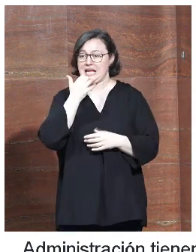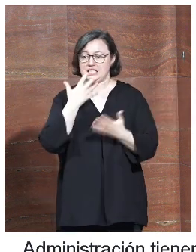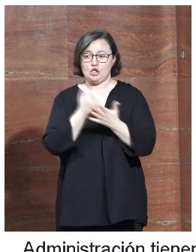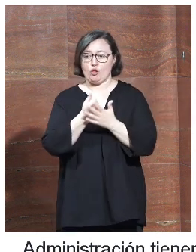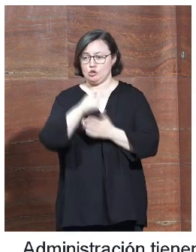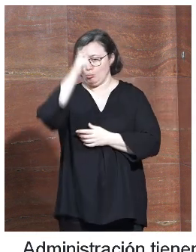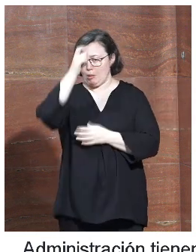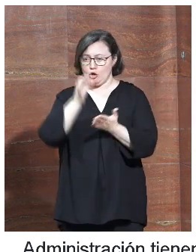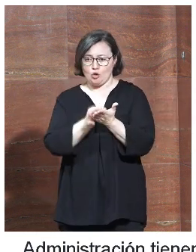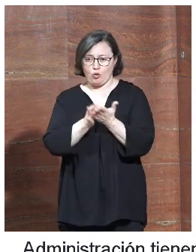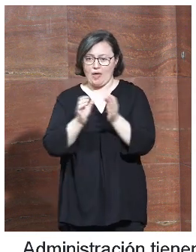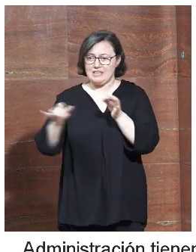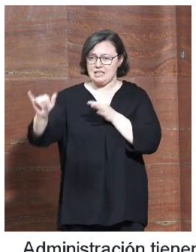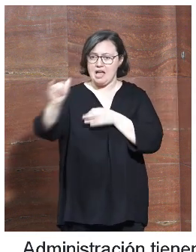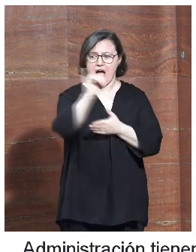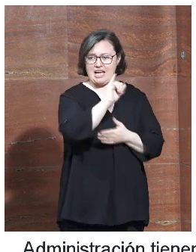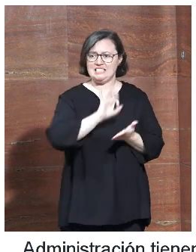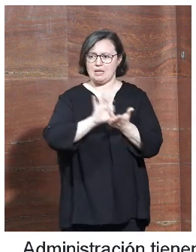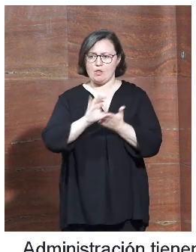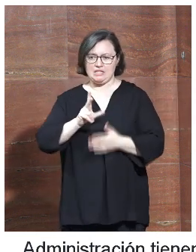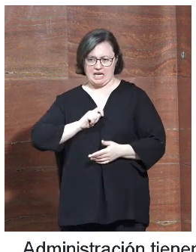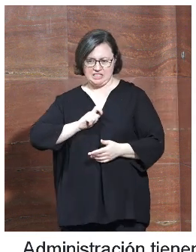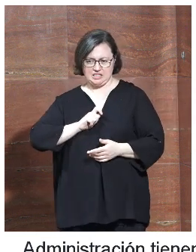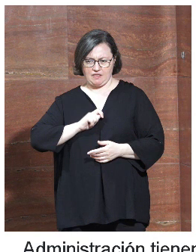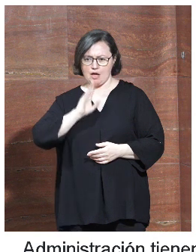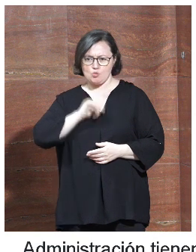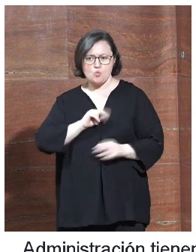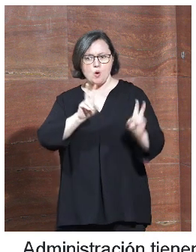los municipios ofrecen ese servicio y está muy bien y